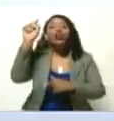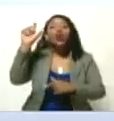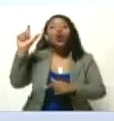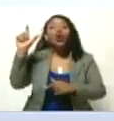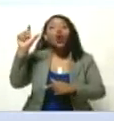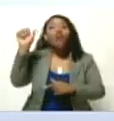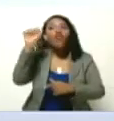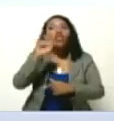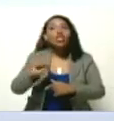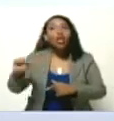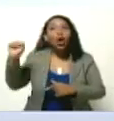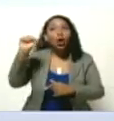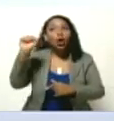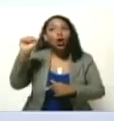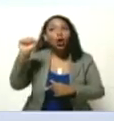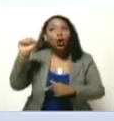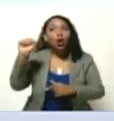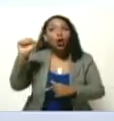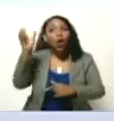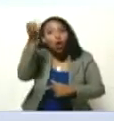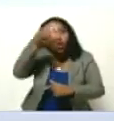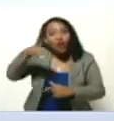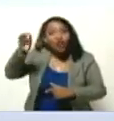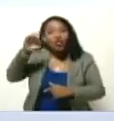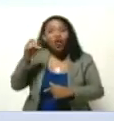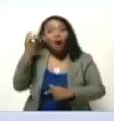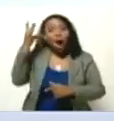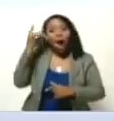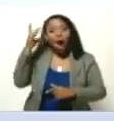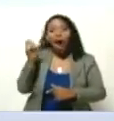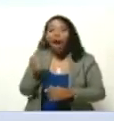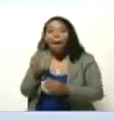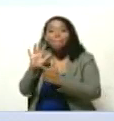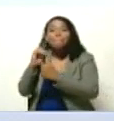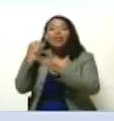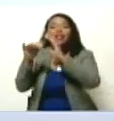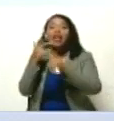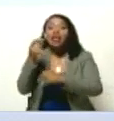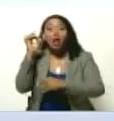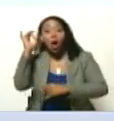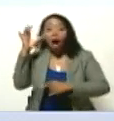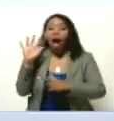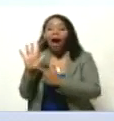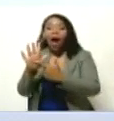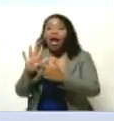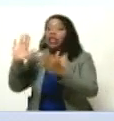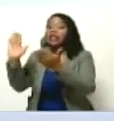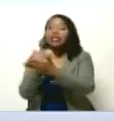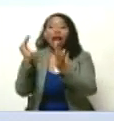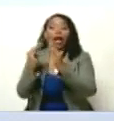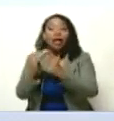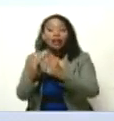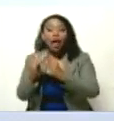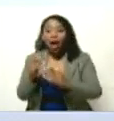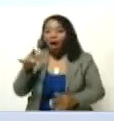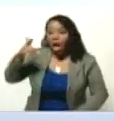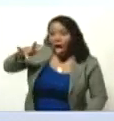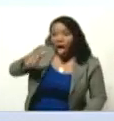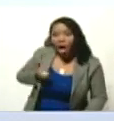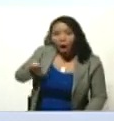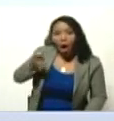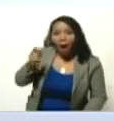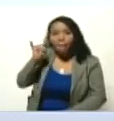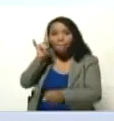que ya le habíamos entregado. A los jóvenes, a las personas que se fueron del país, manipulados, engañados